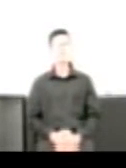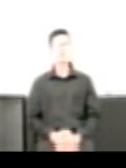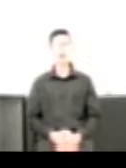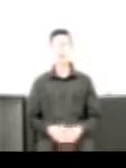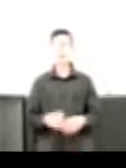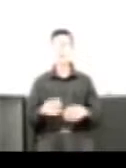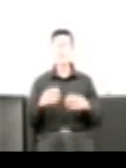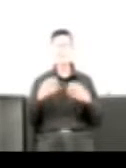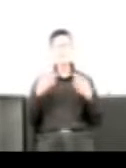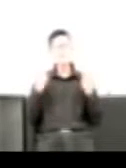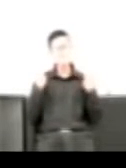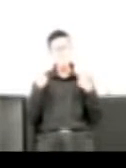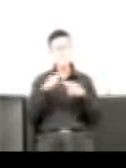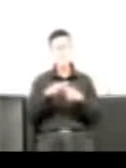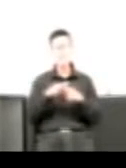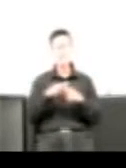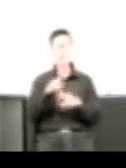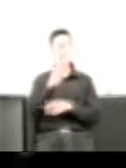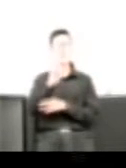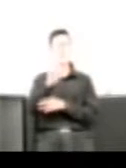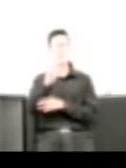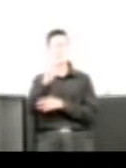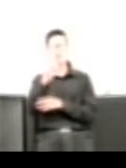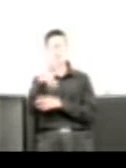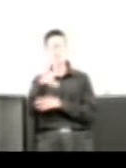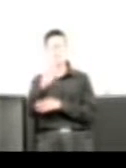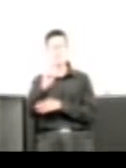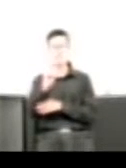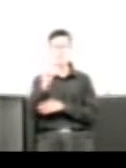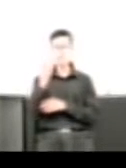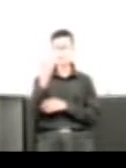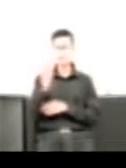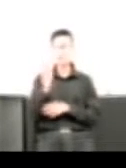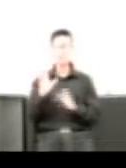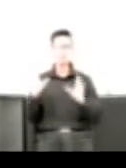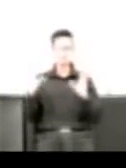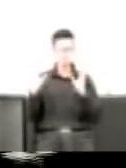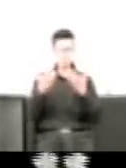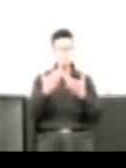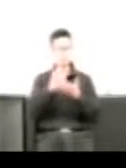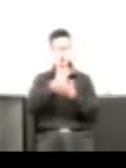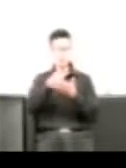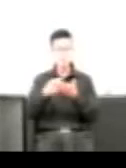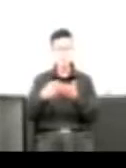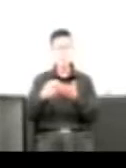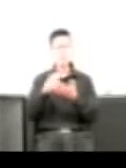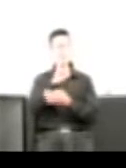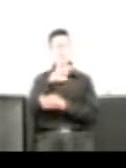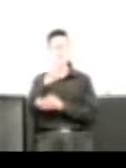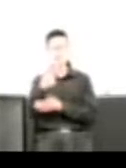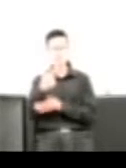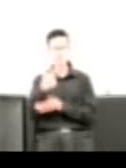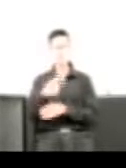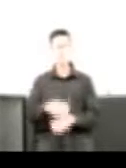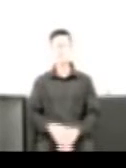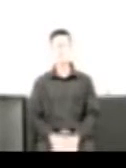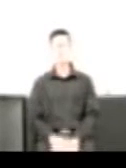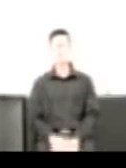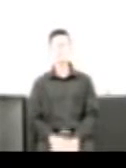Maestra Beatriz Tobar Guerrero, consejera electoral e integrante del Comité Editorial del Instituto Electoral del Estado de Guanajuato.